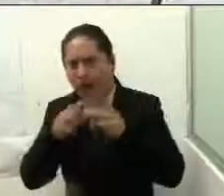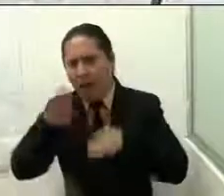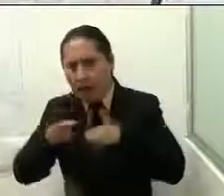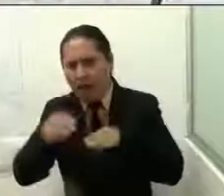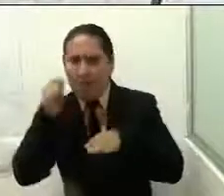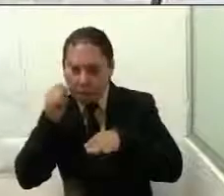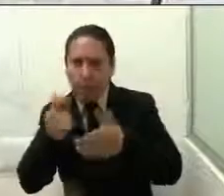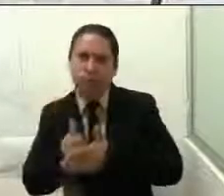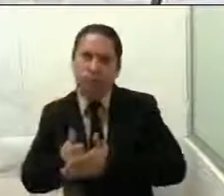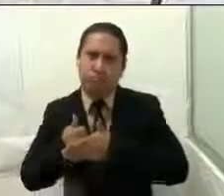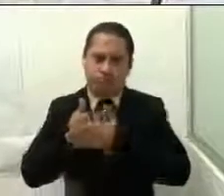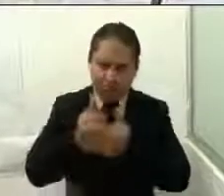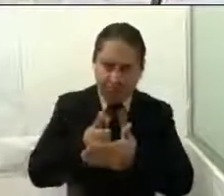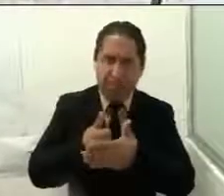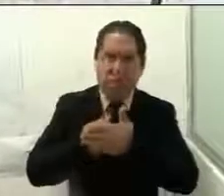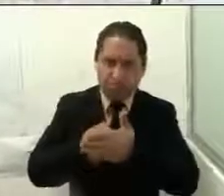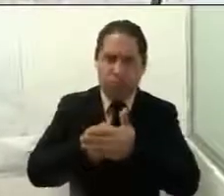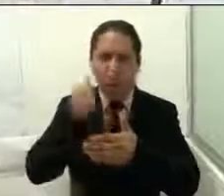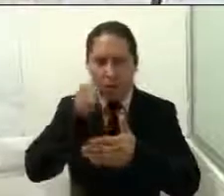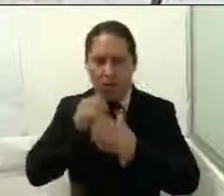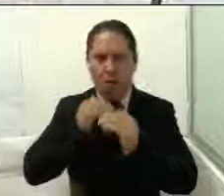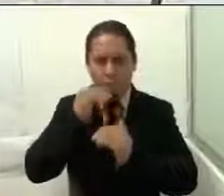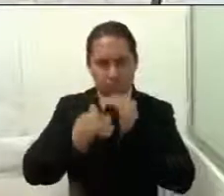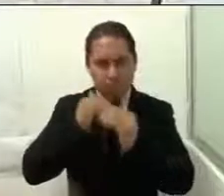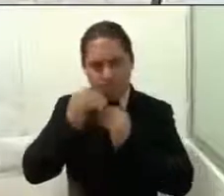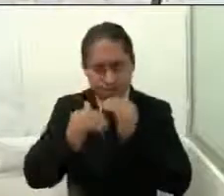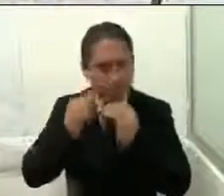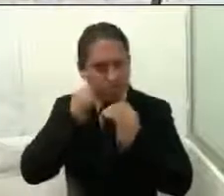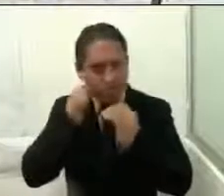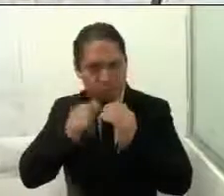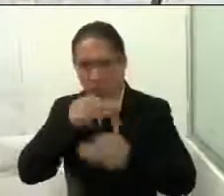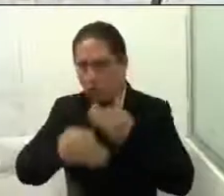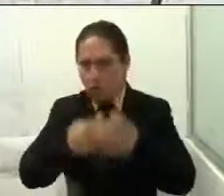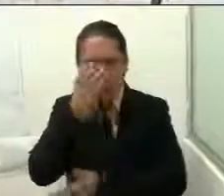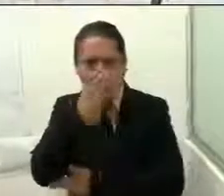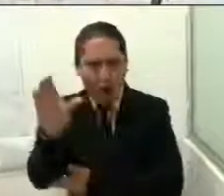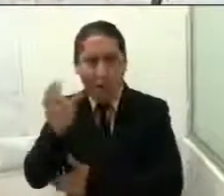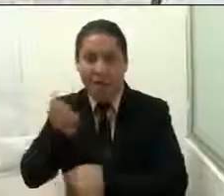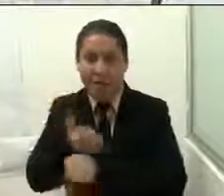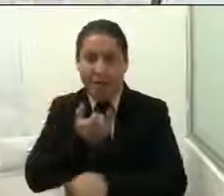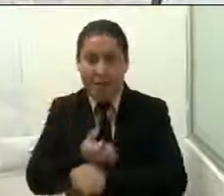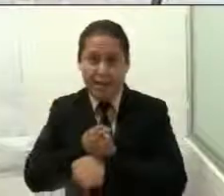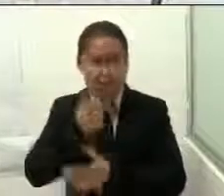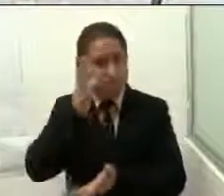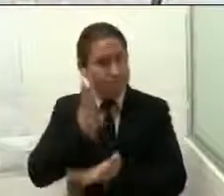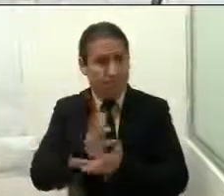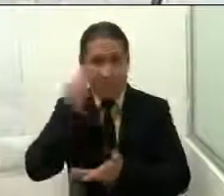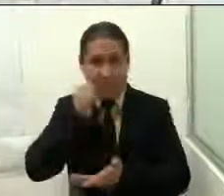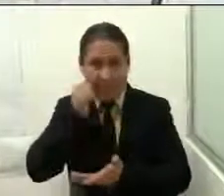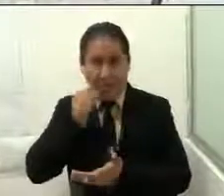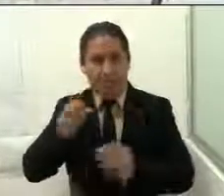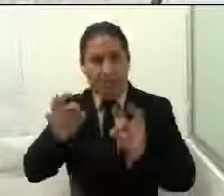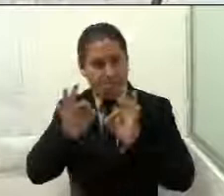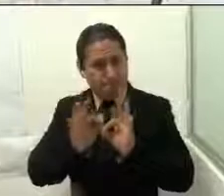propician crecimiento de la producción agropecuaria para que nuestro estado siga siendo el referente